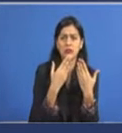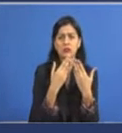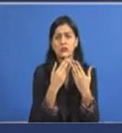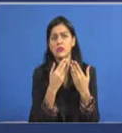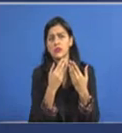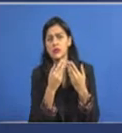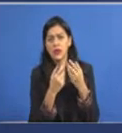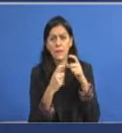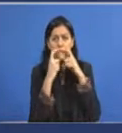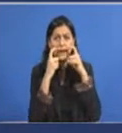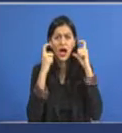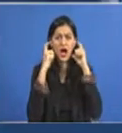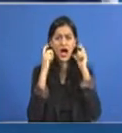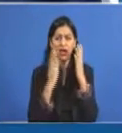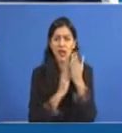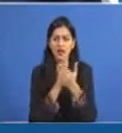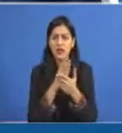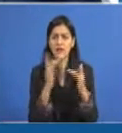sociales?